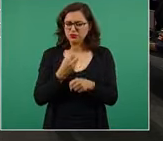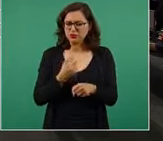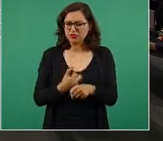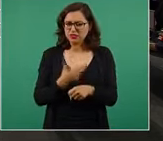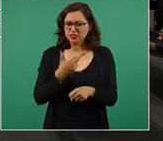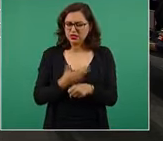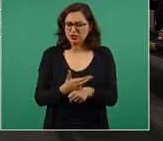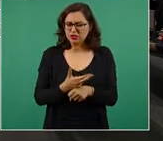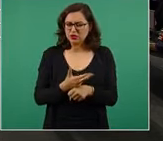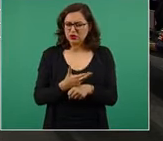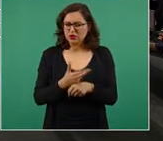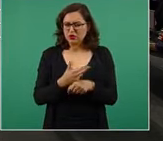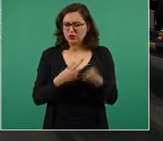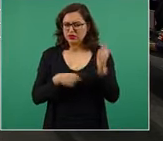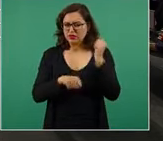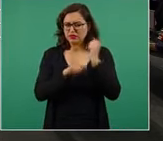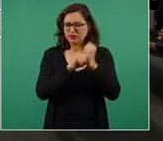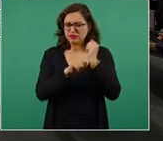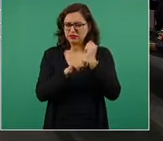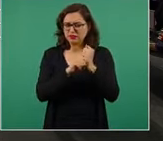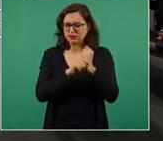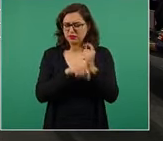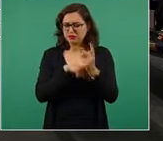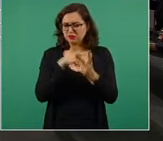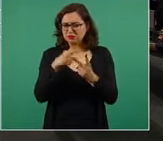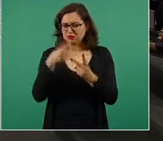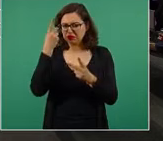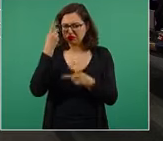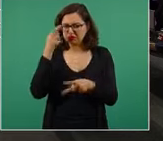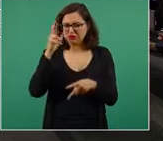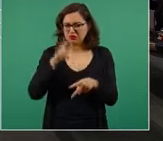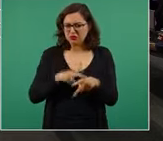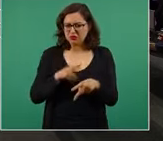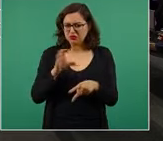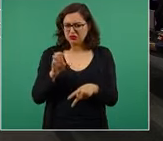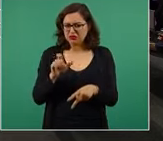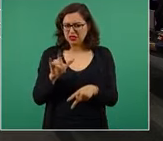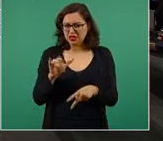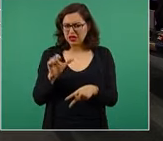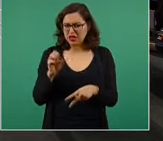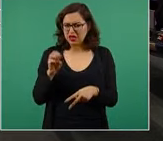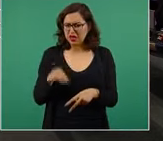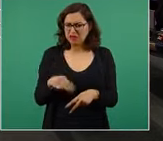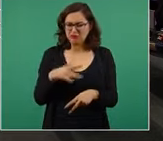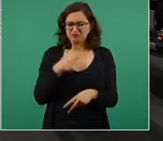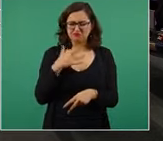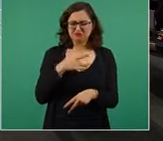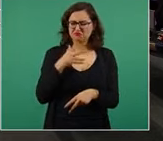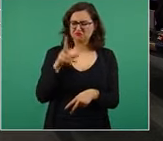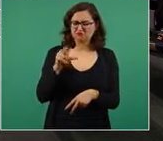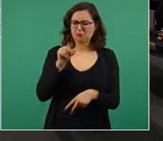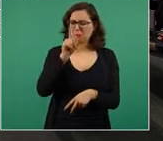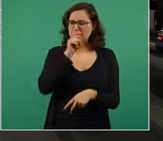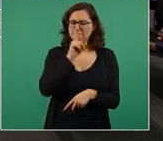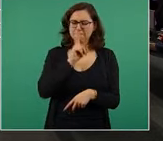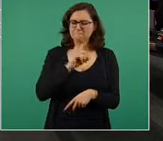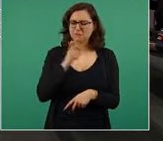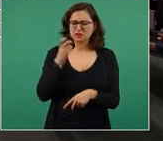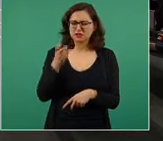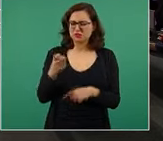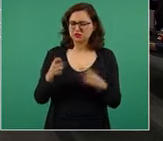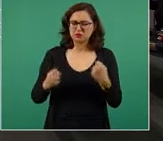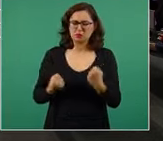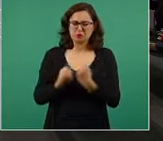director de CENEAM negaron el asunto, dijeron que no, que era una mentira. Sin embargo, yo tengo, quisiera